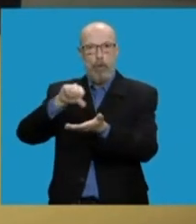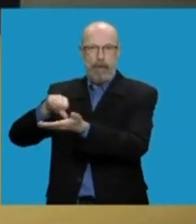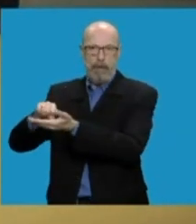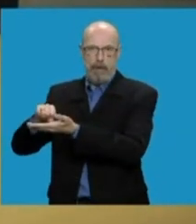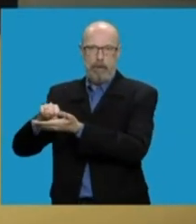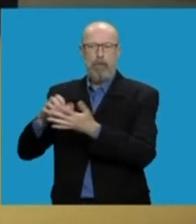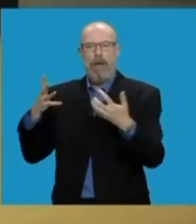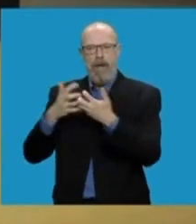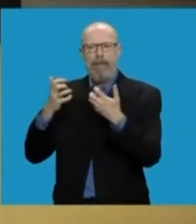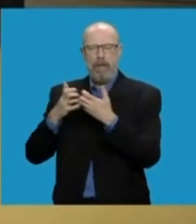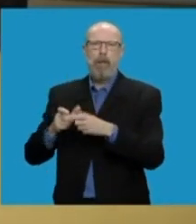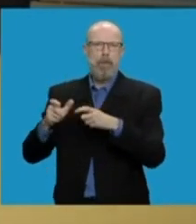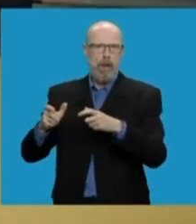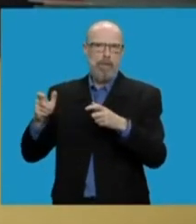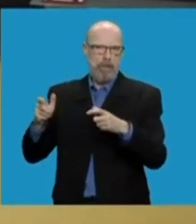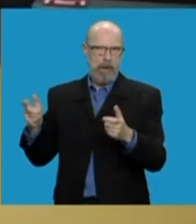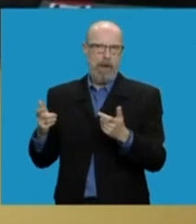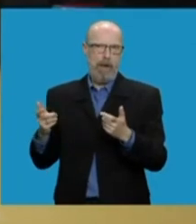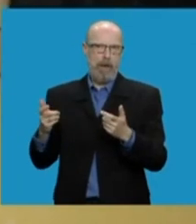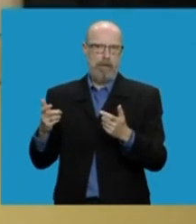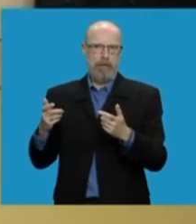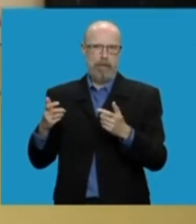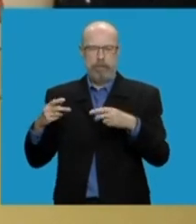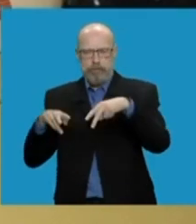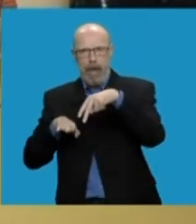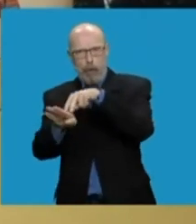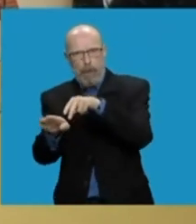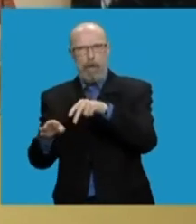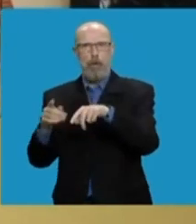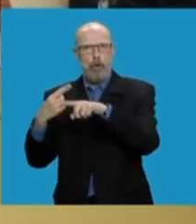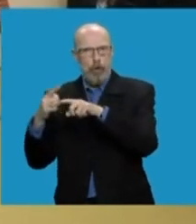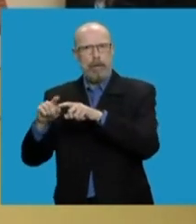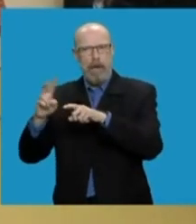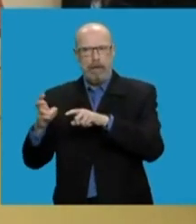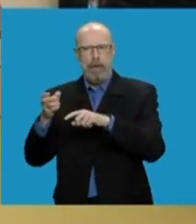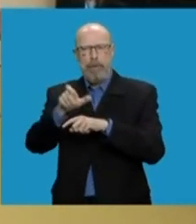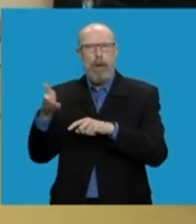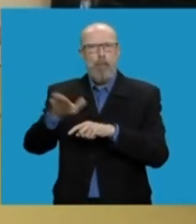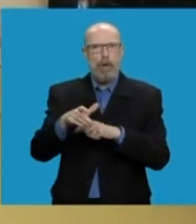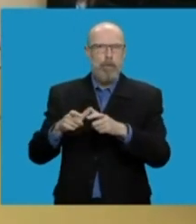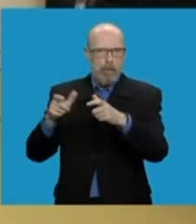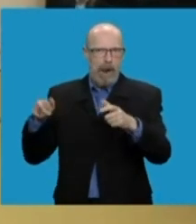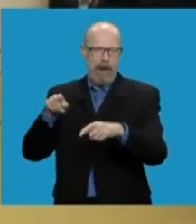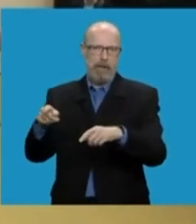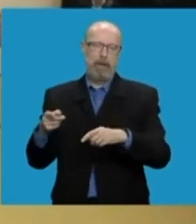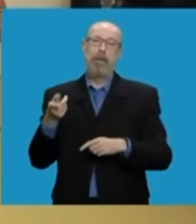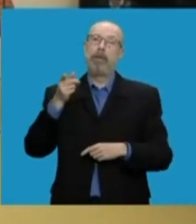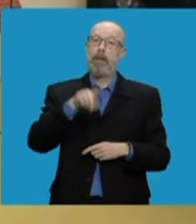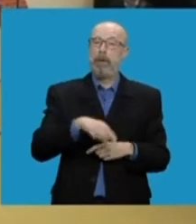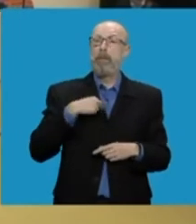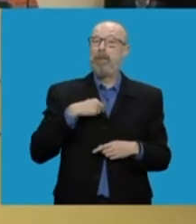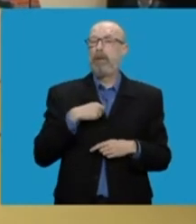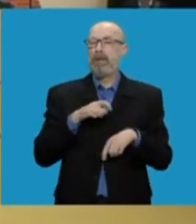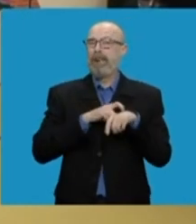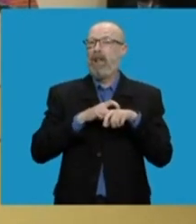accidentes de tráfico, los atropellos y los atropellos mortales. También encontramos la dimensión humana y